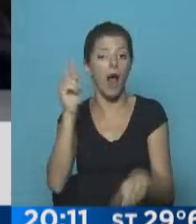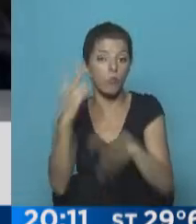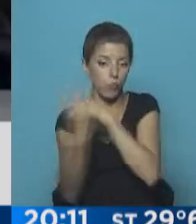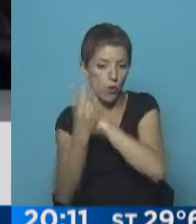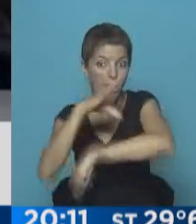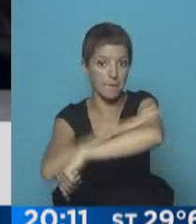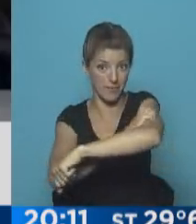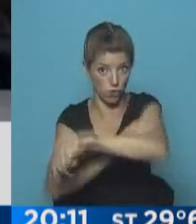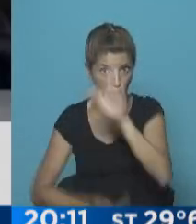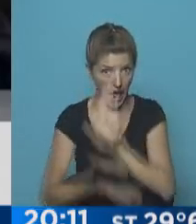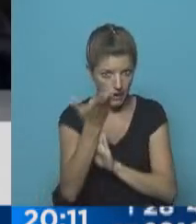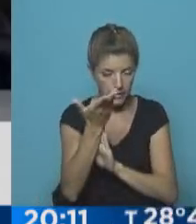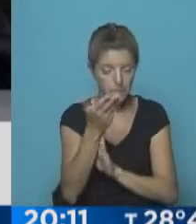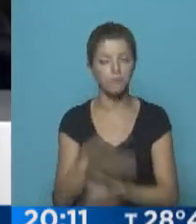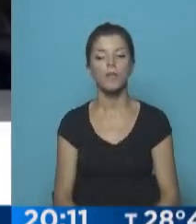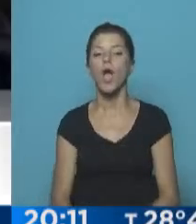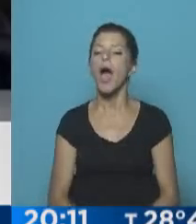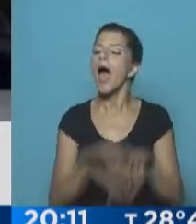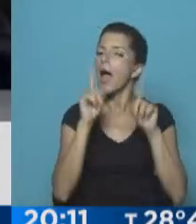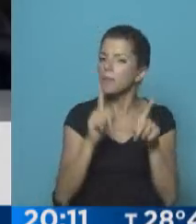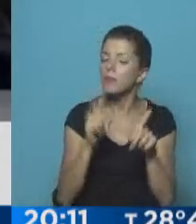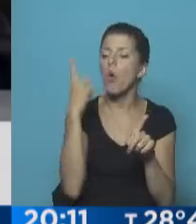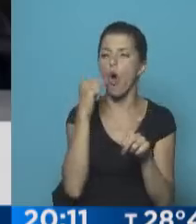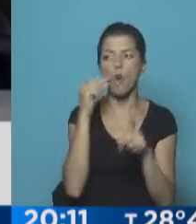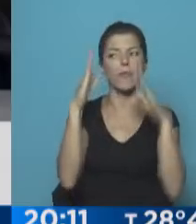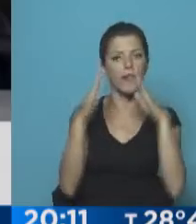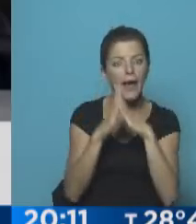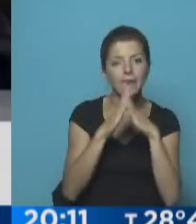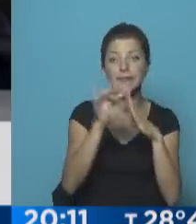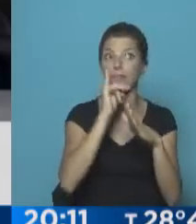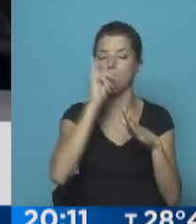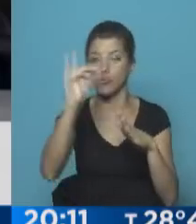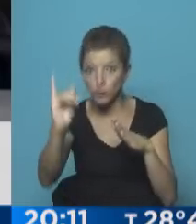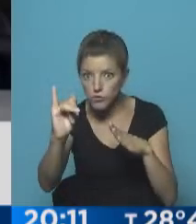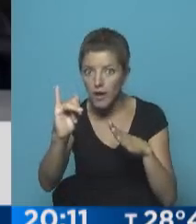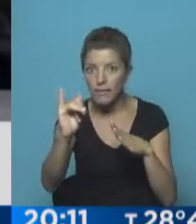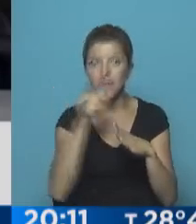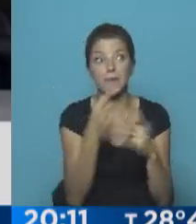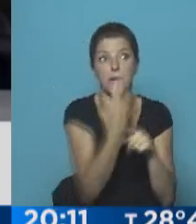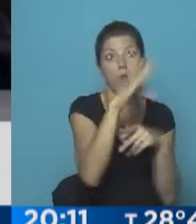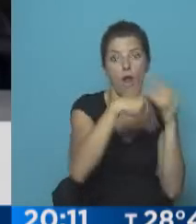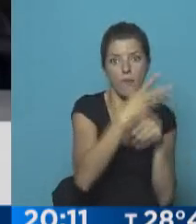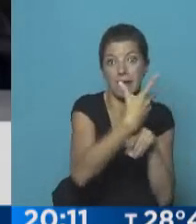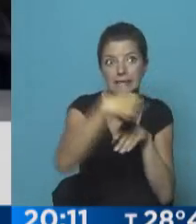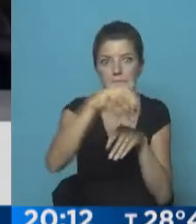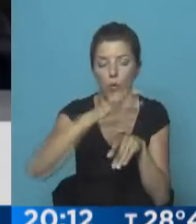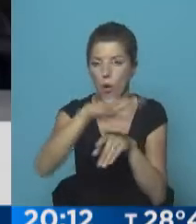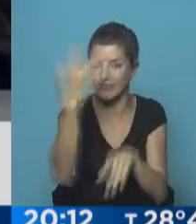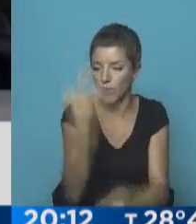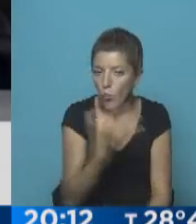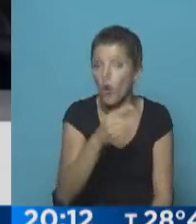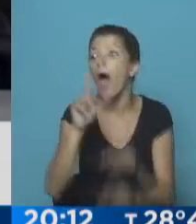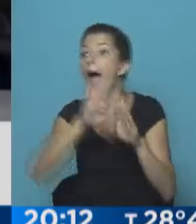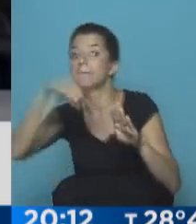que padece. Es allí cuando se genera la denuncia, Sorati, que pone a su familia a salvo, le avisa a un